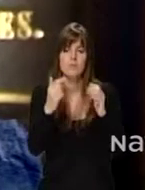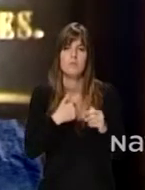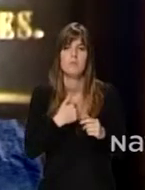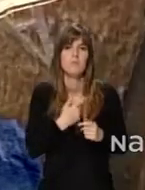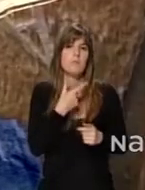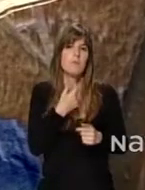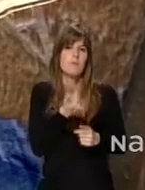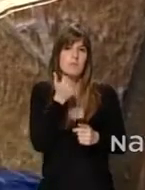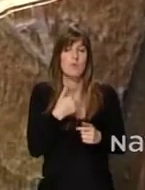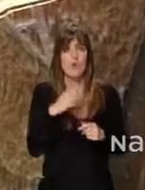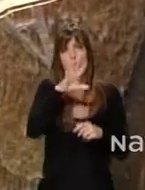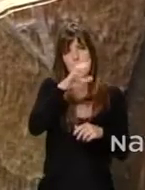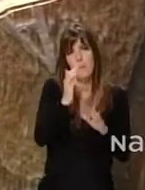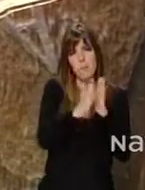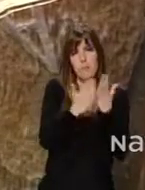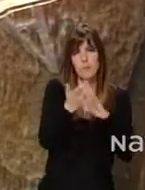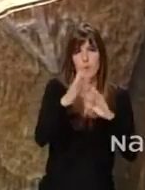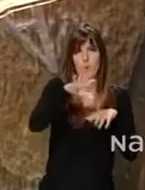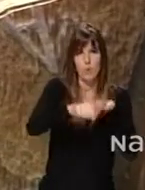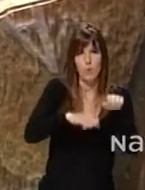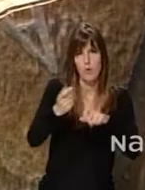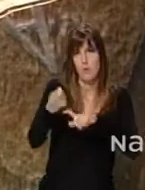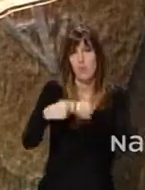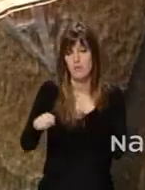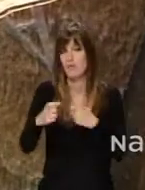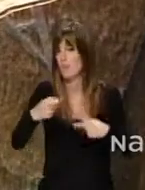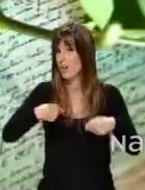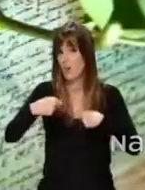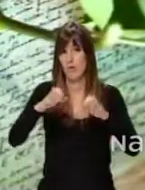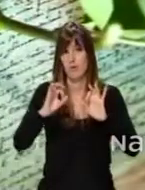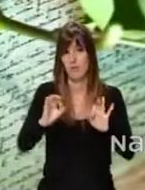afinidad. Compro y vendo, es como los negocios de antigüedades o...